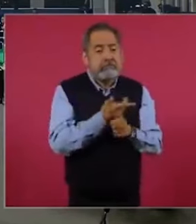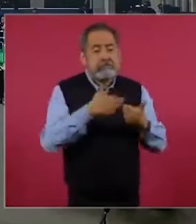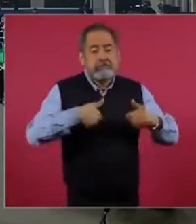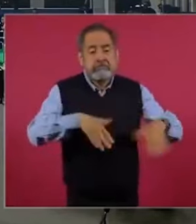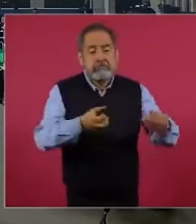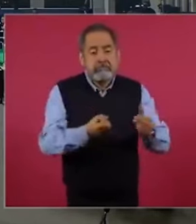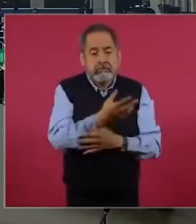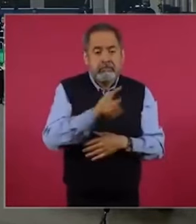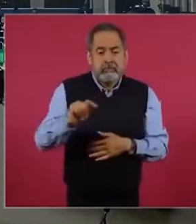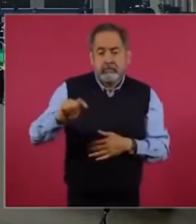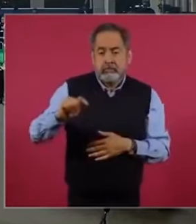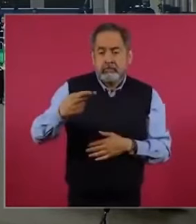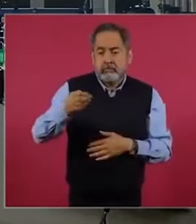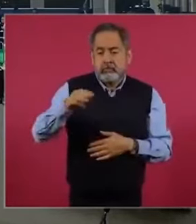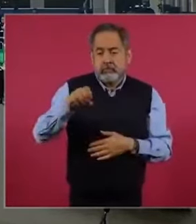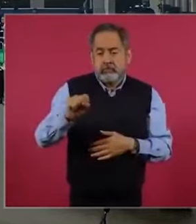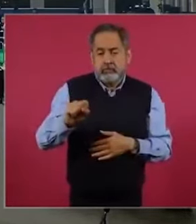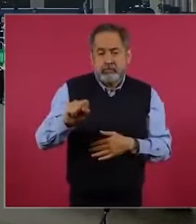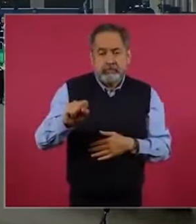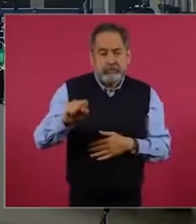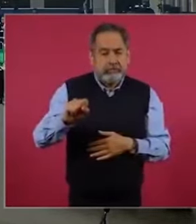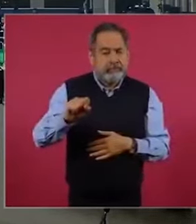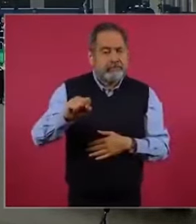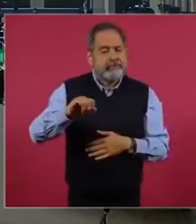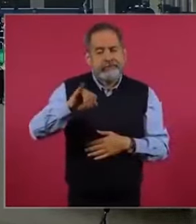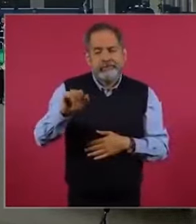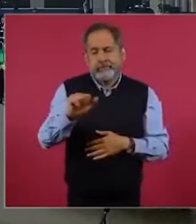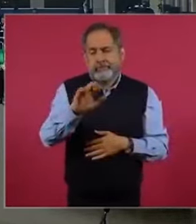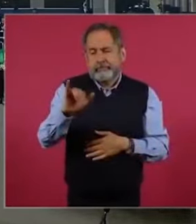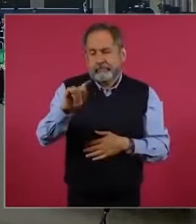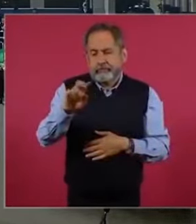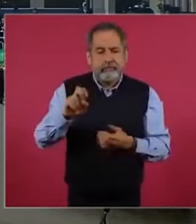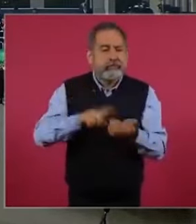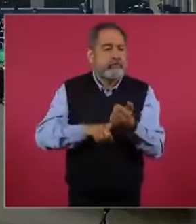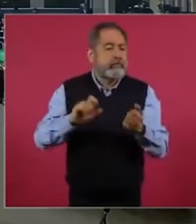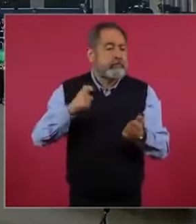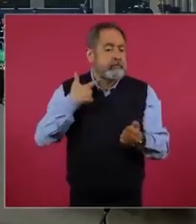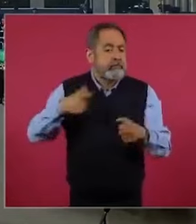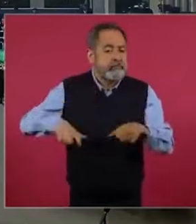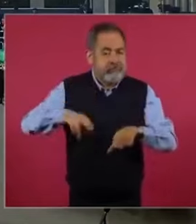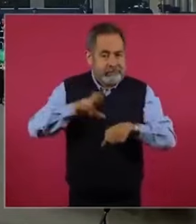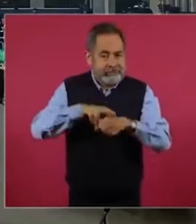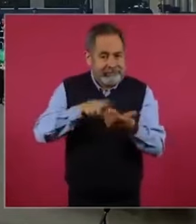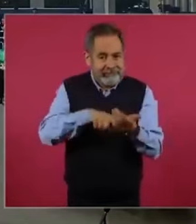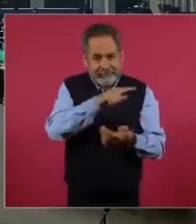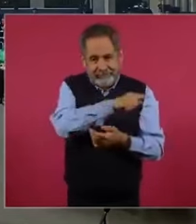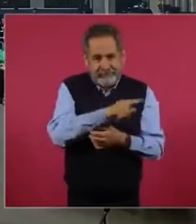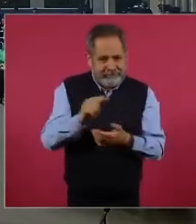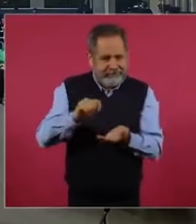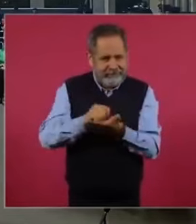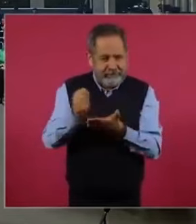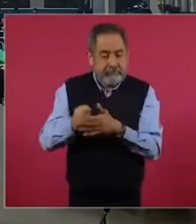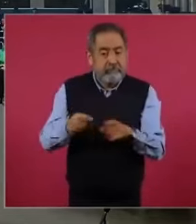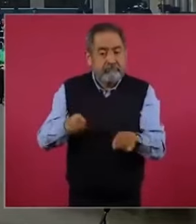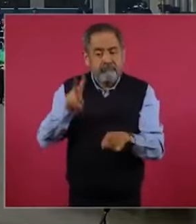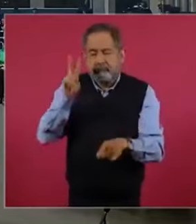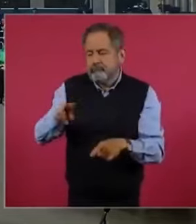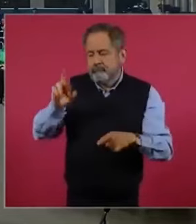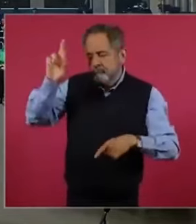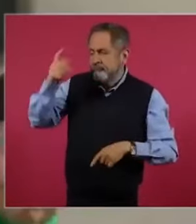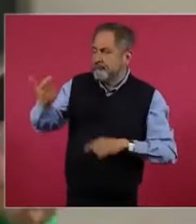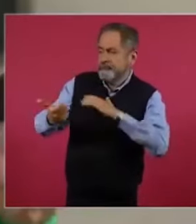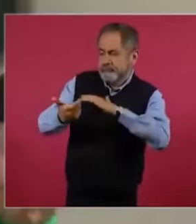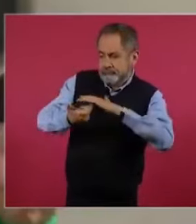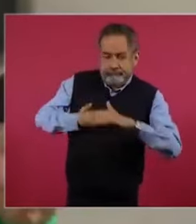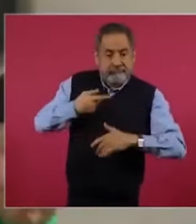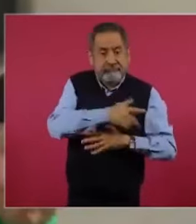a la liberación de thomás yarrington su gobierno se basa en principios de honestidad legalidad y Justicia y está comprometido